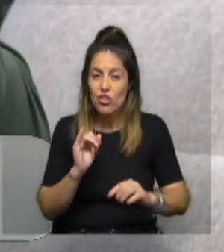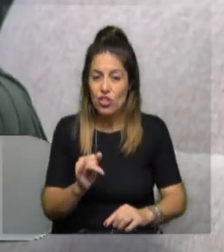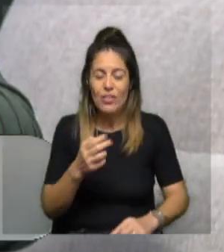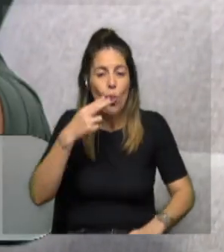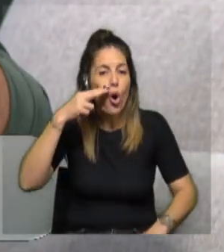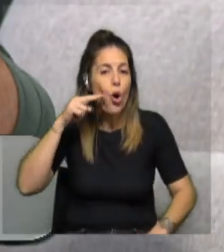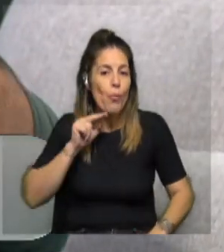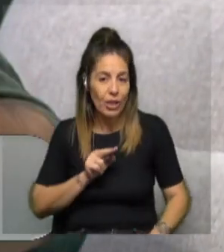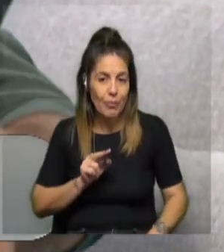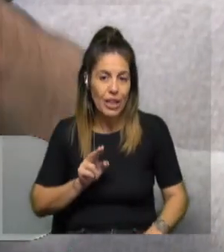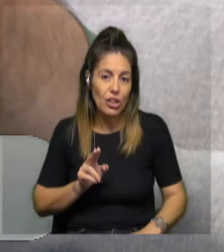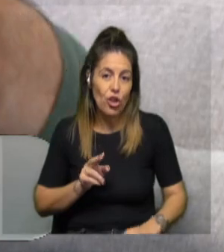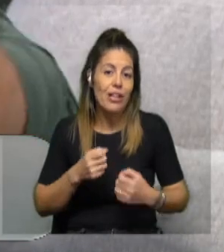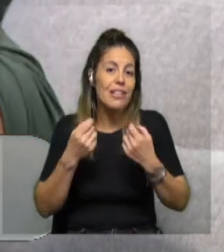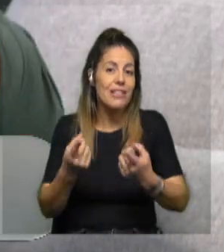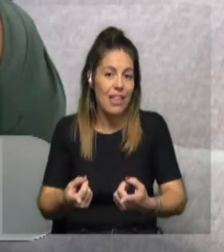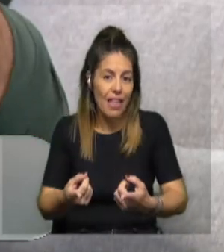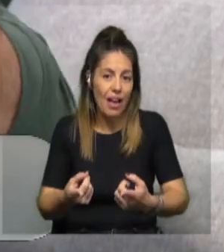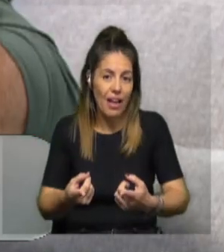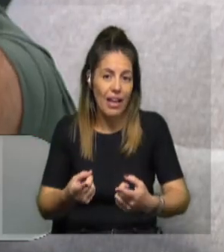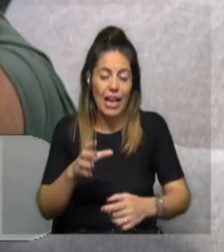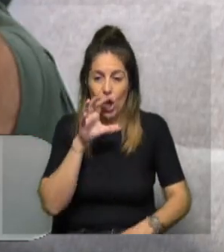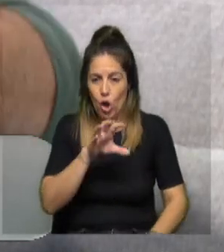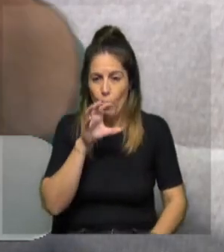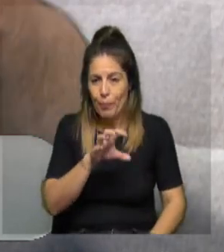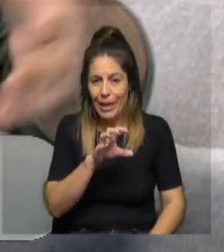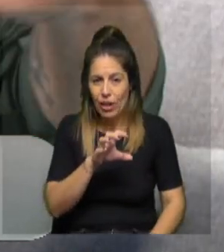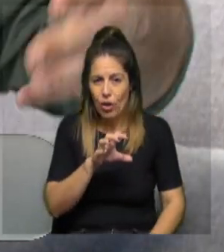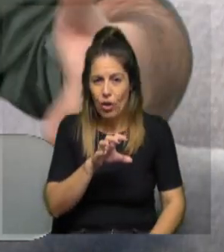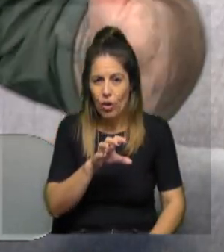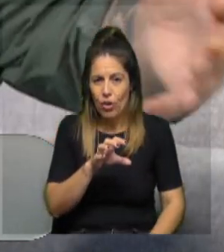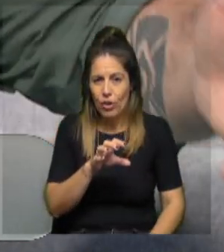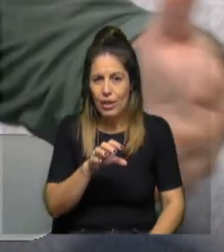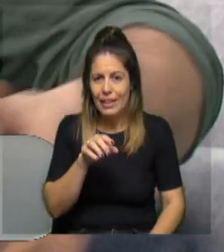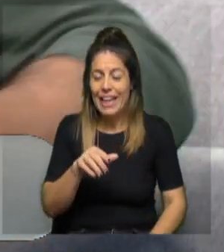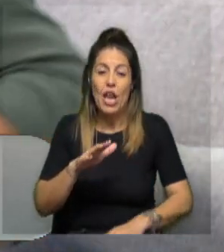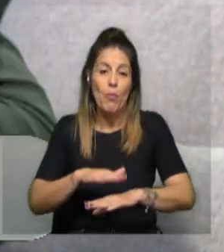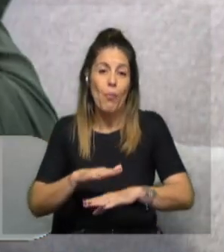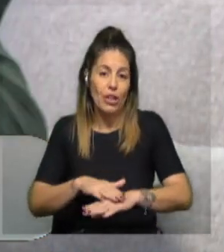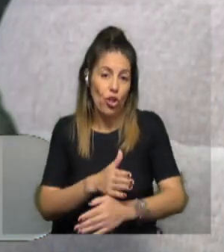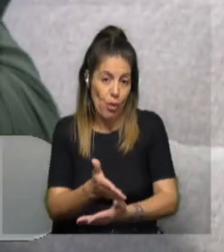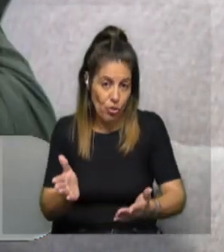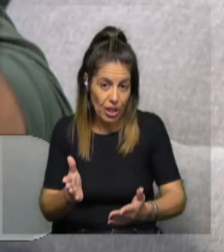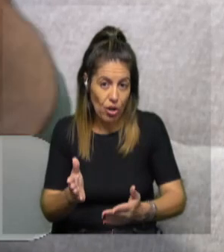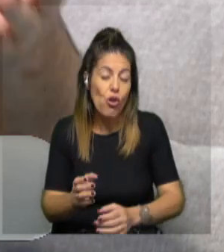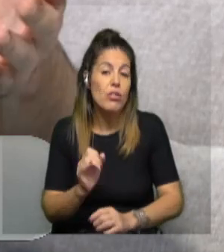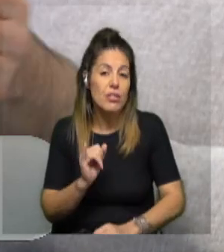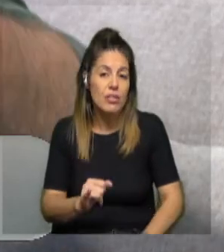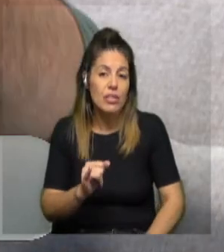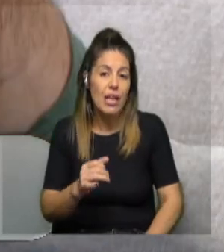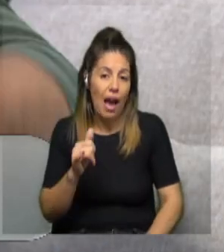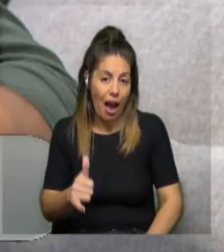da en los perros y que tiene una cierta instrumentalización a la hora de demostrarlo. Y de hecho, hay